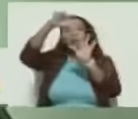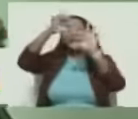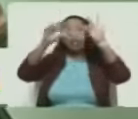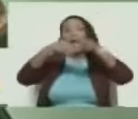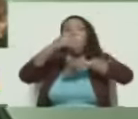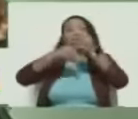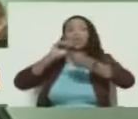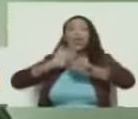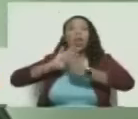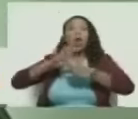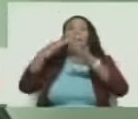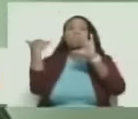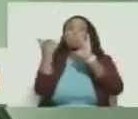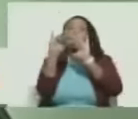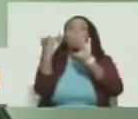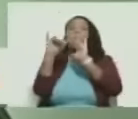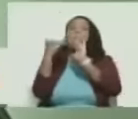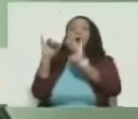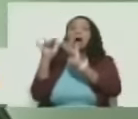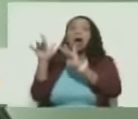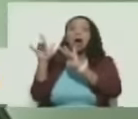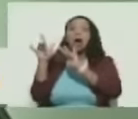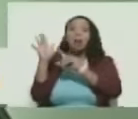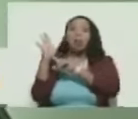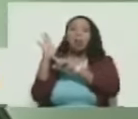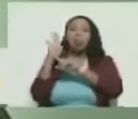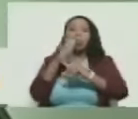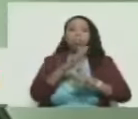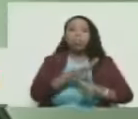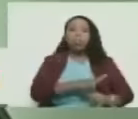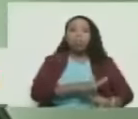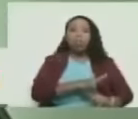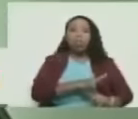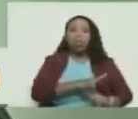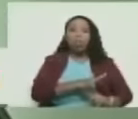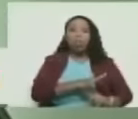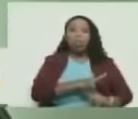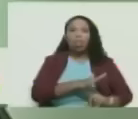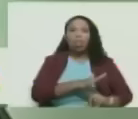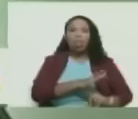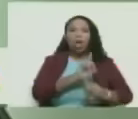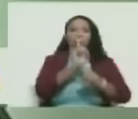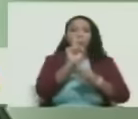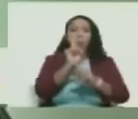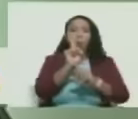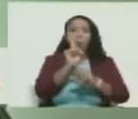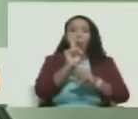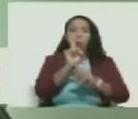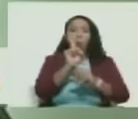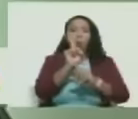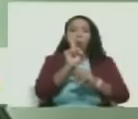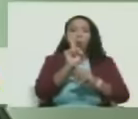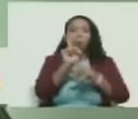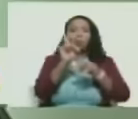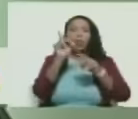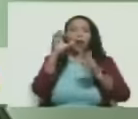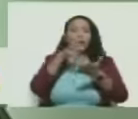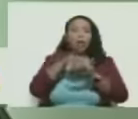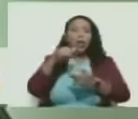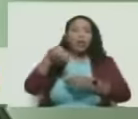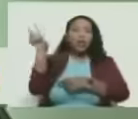un mensaje de suprimir una de las provincias de Venezuela. Y sabemos también